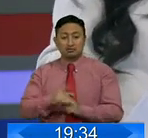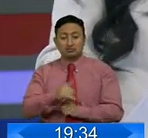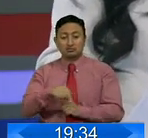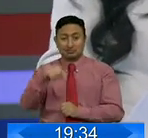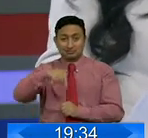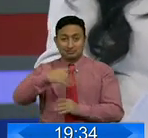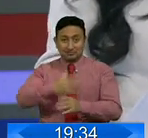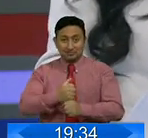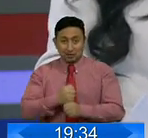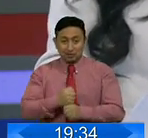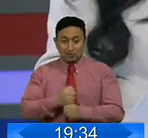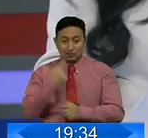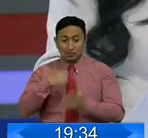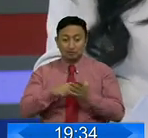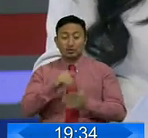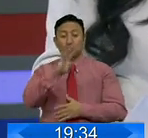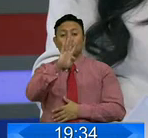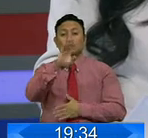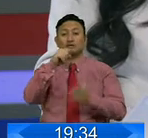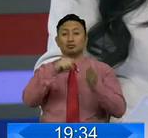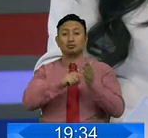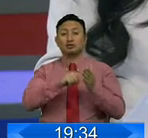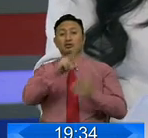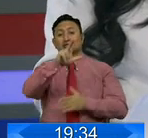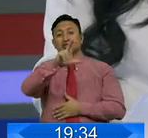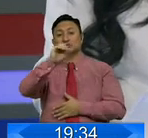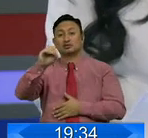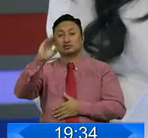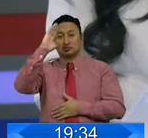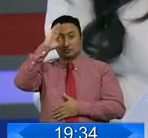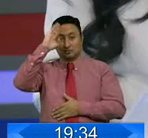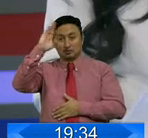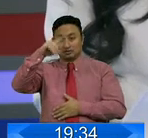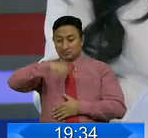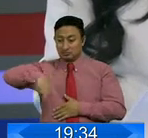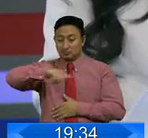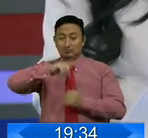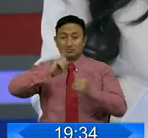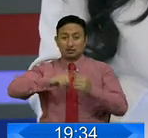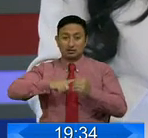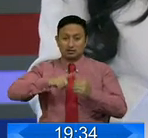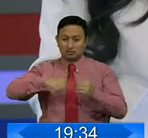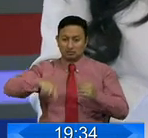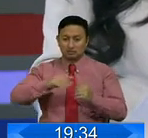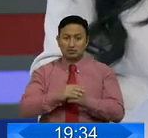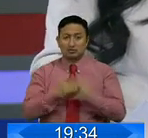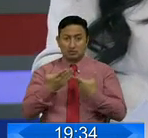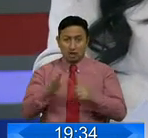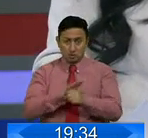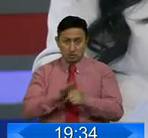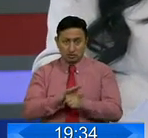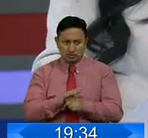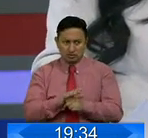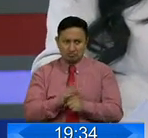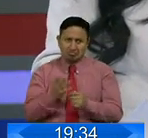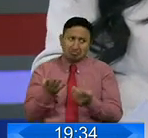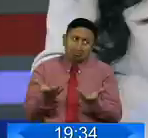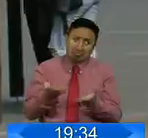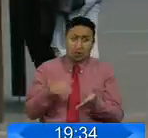cuestiona si es que los más de 4.300 policías distribuidos a lo largo y ancho de la ciudad son suficientes.